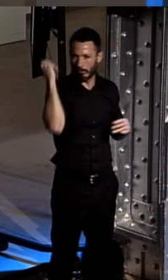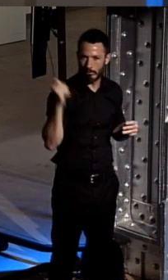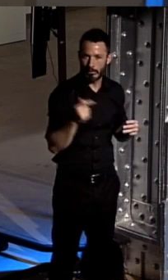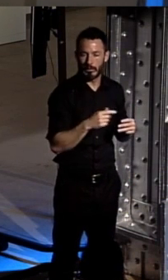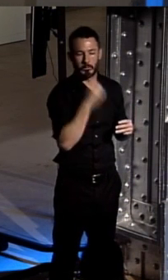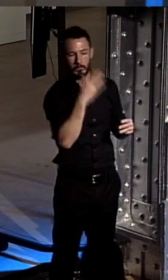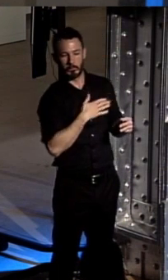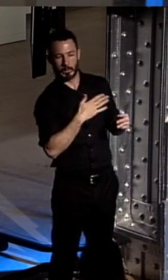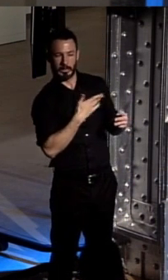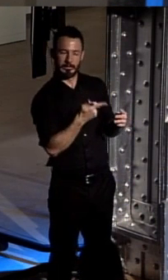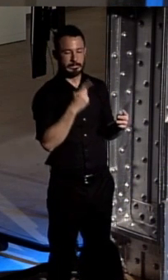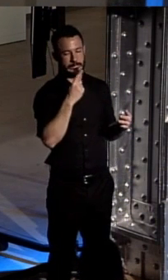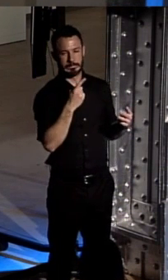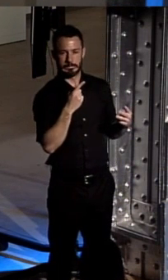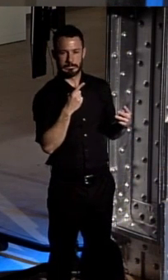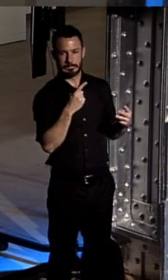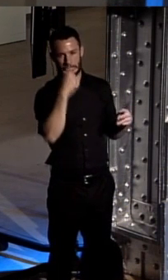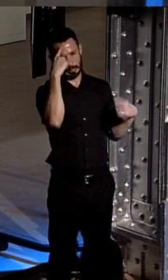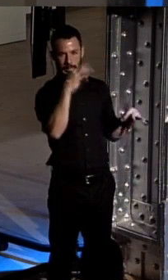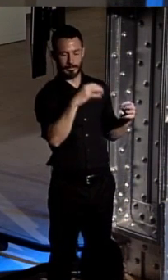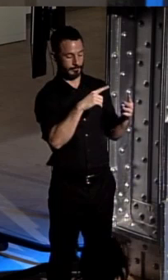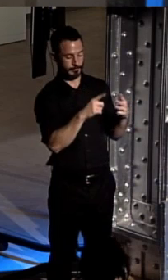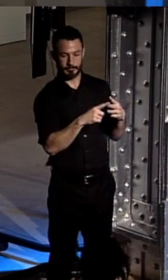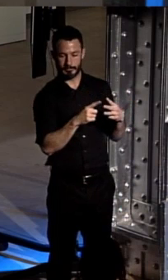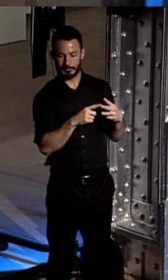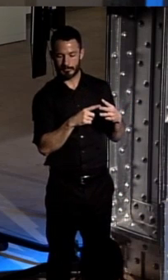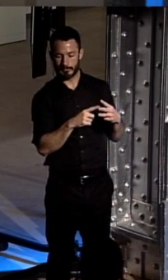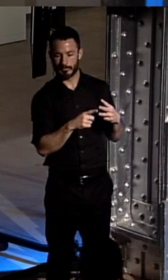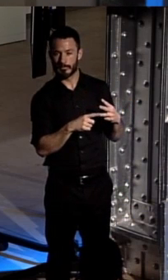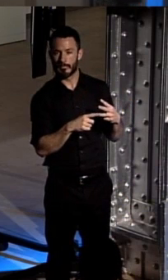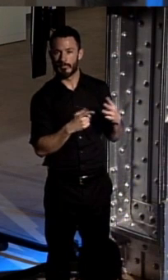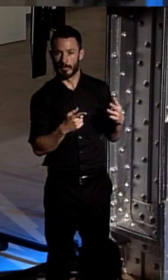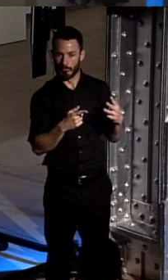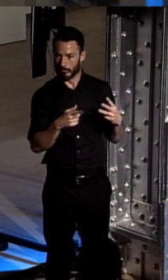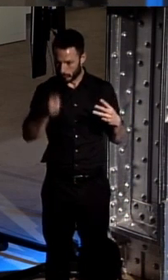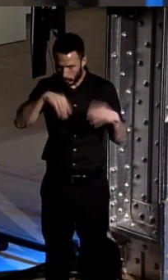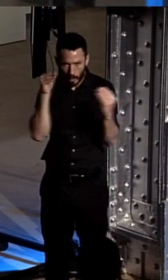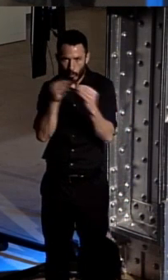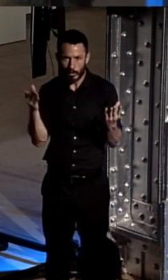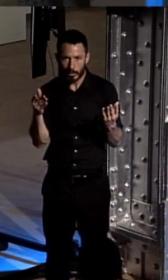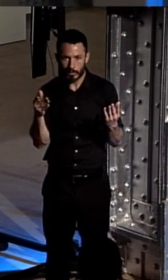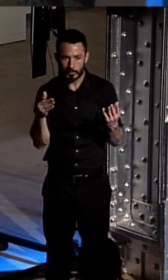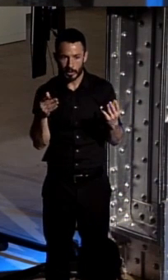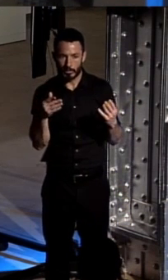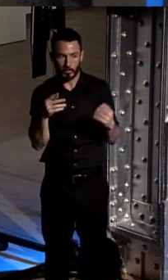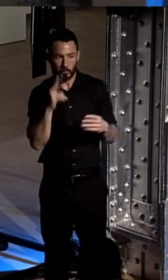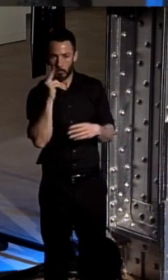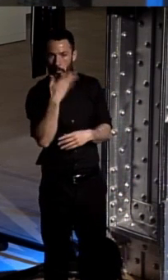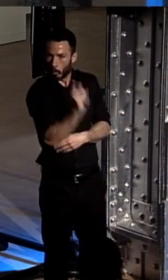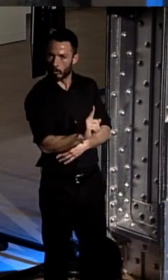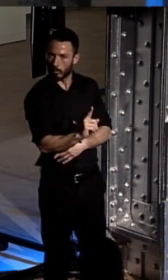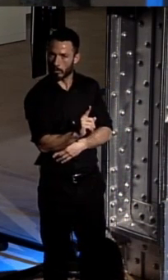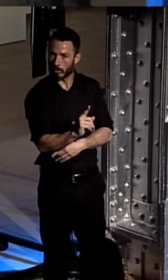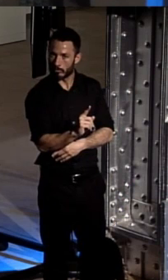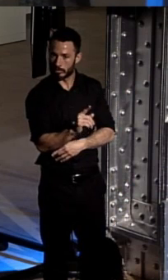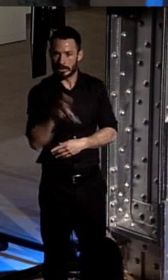pero es muy colgado, pobre. Es decir, estamos de acuerdo que es así, y sin embargo nunca lo vimos. Ahora, esto otra